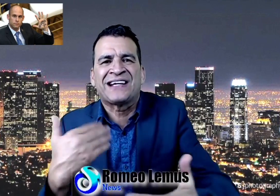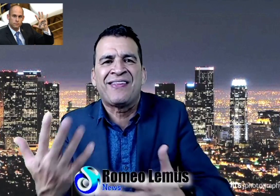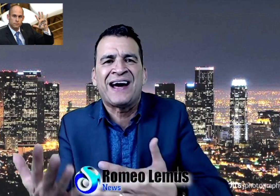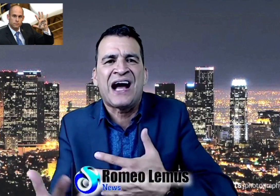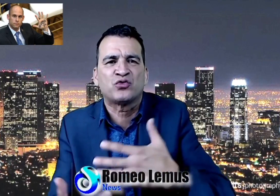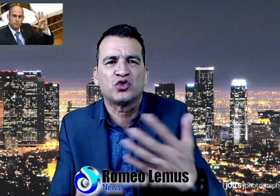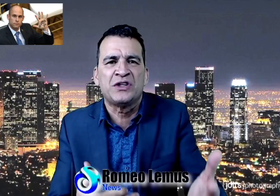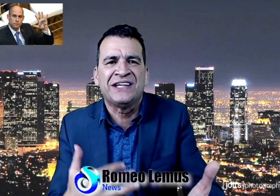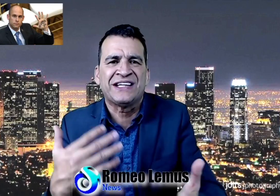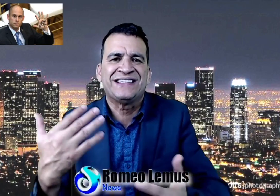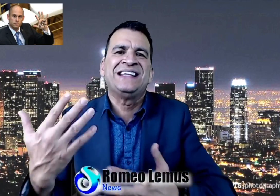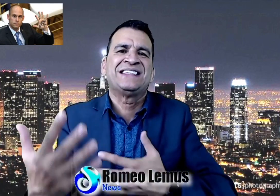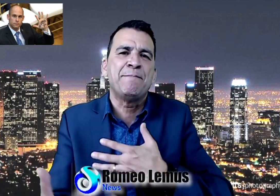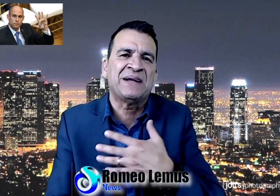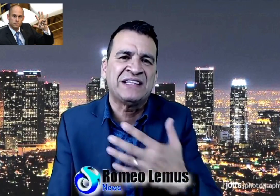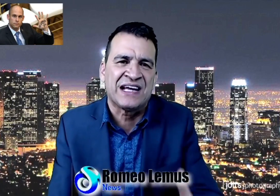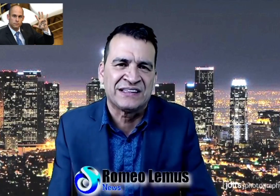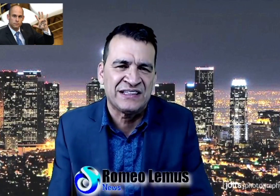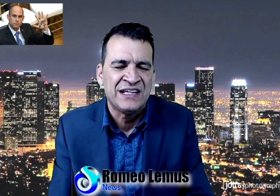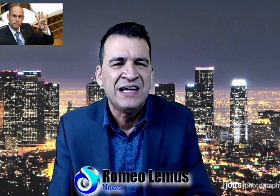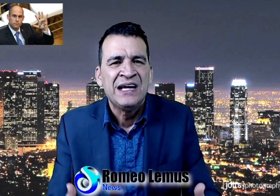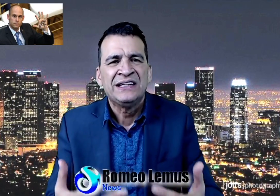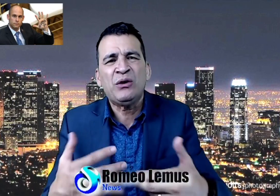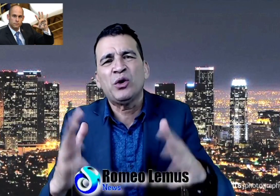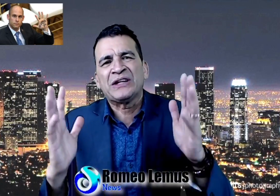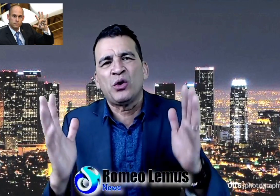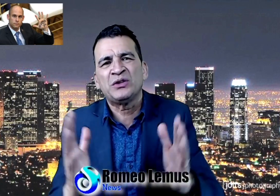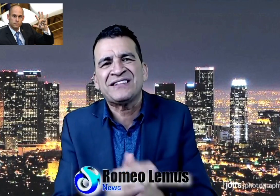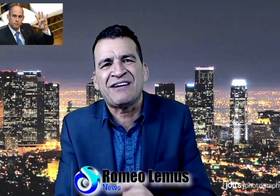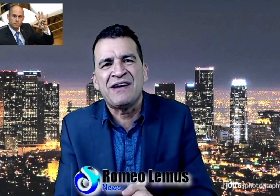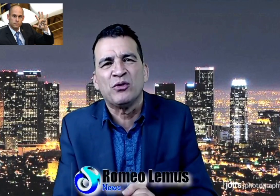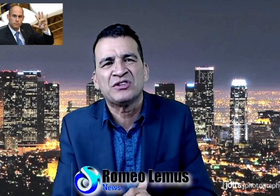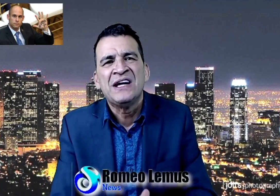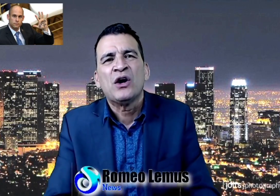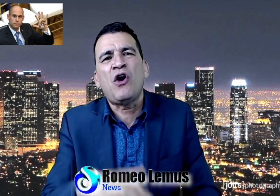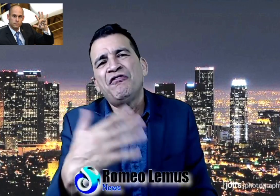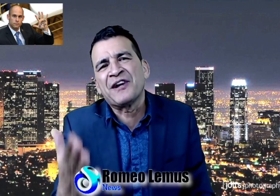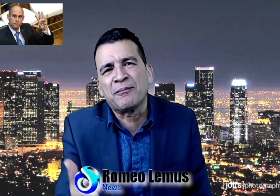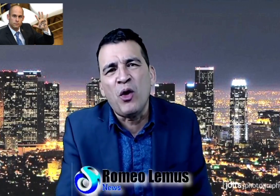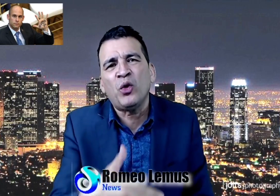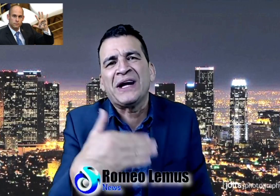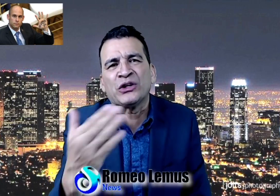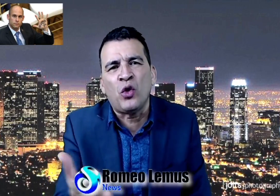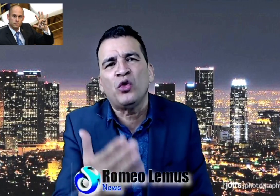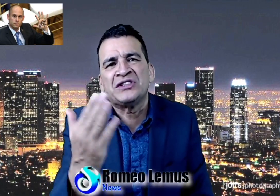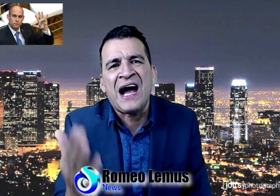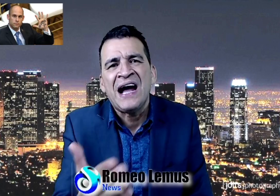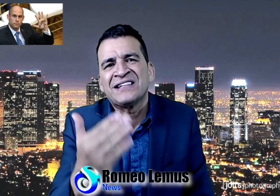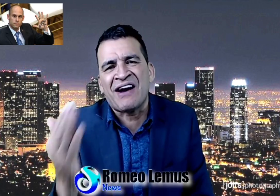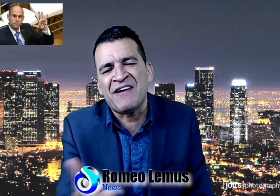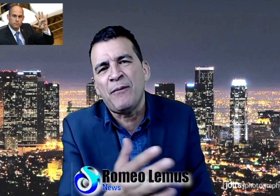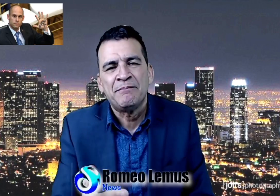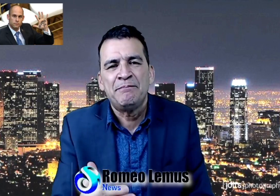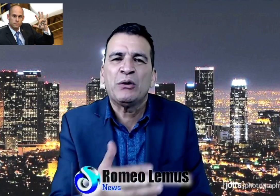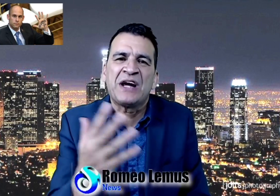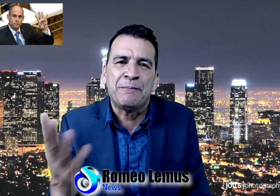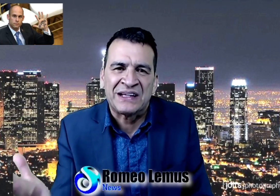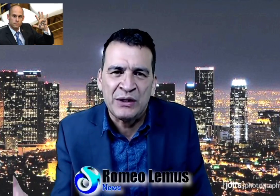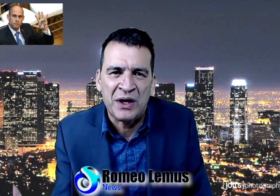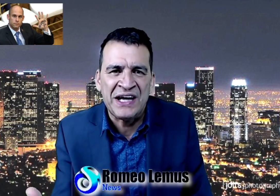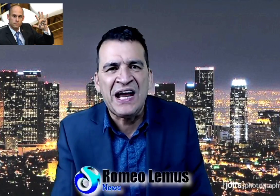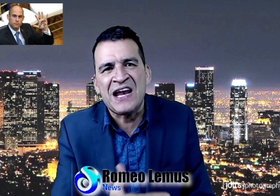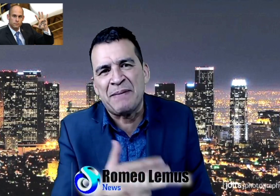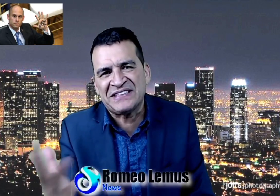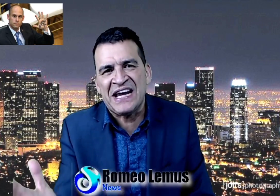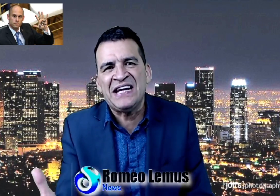tratando de agradar a sus oyentes y simpatizantes, dijo lo que todos ya sabemos, confirmó lo que todos ya sabemos, pero que el